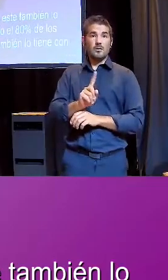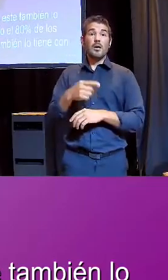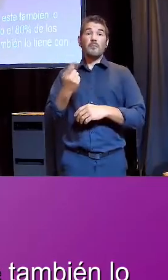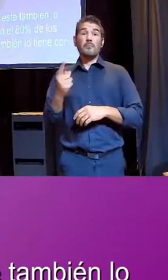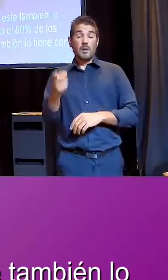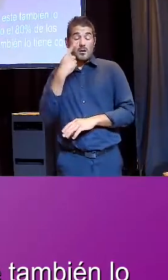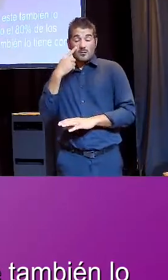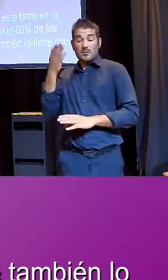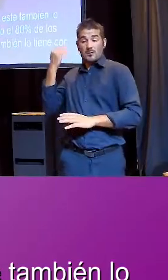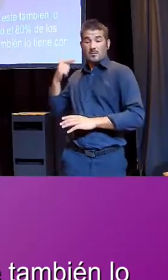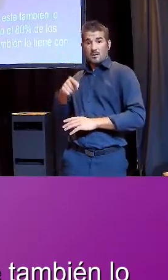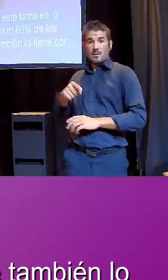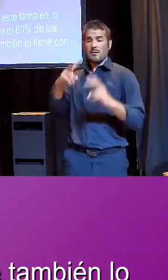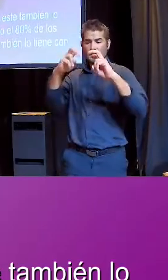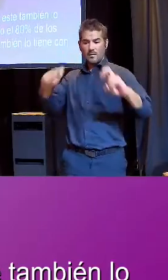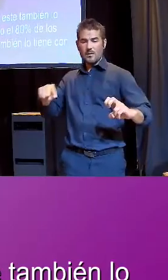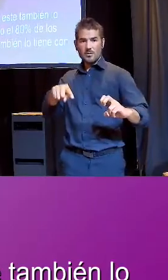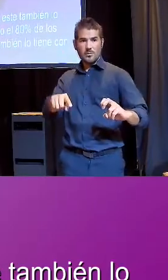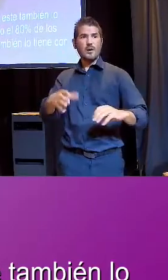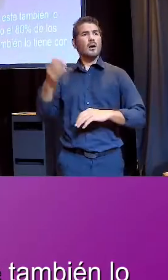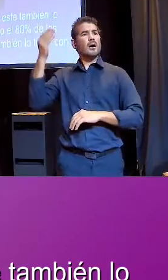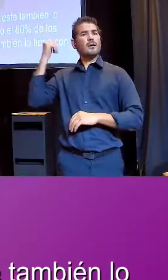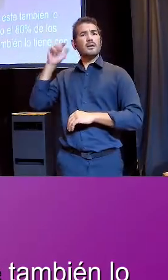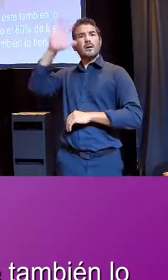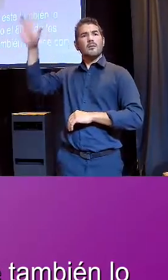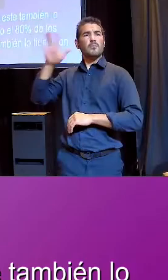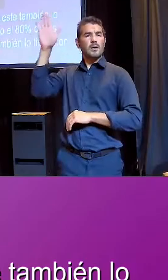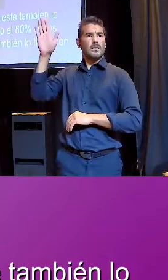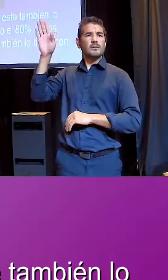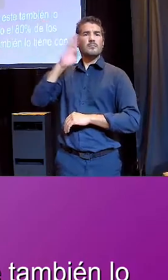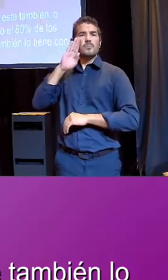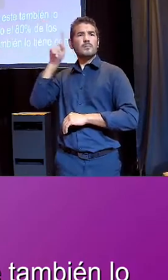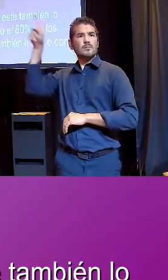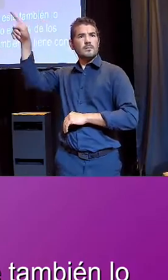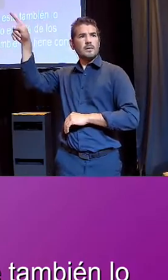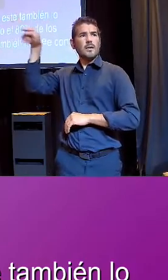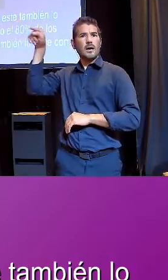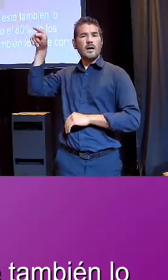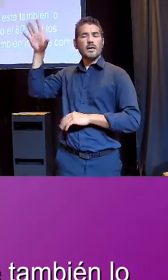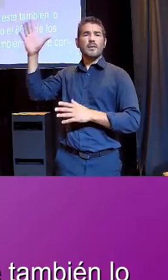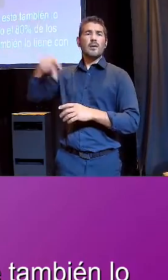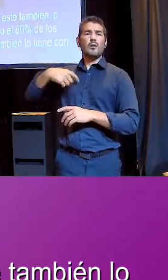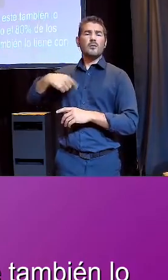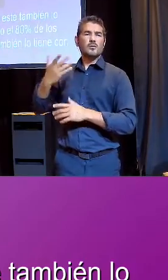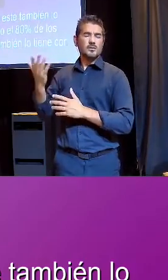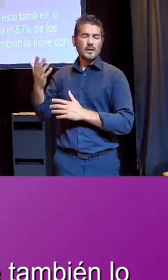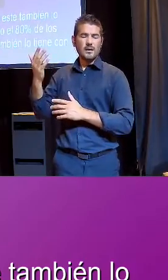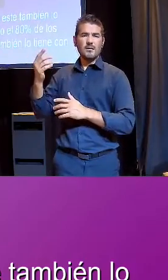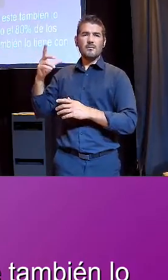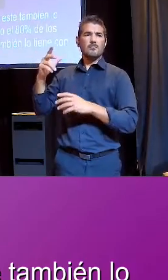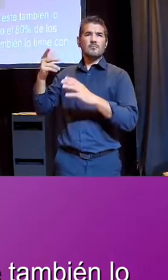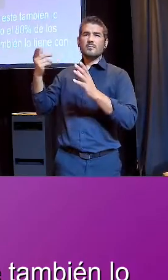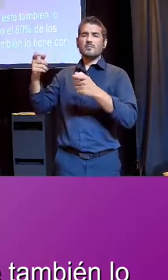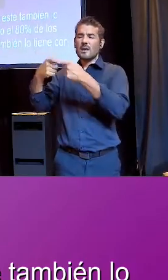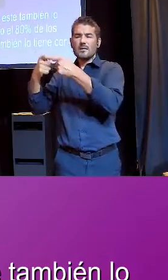a eso. Hay una institución en Estados Unidos que es como de medicina prepaga, una cosa así, pero bueno, no importa, un